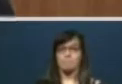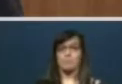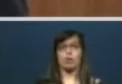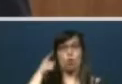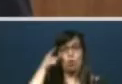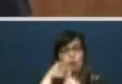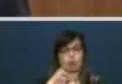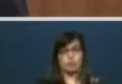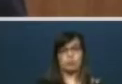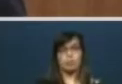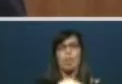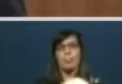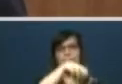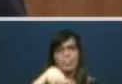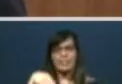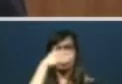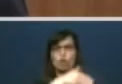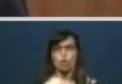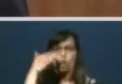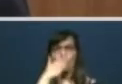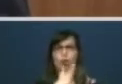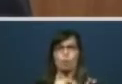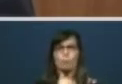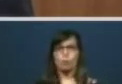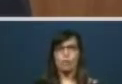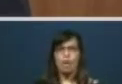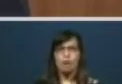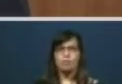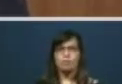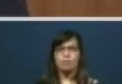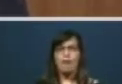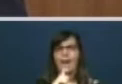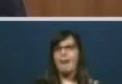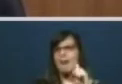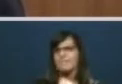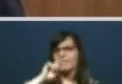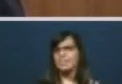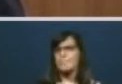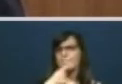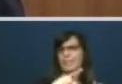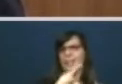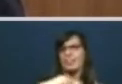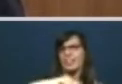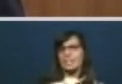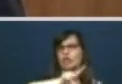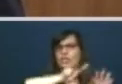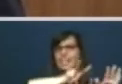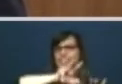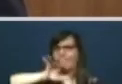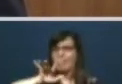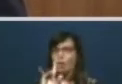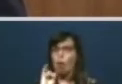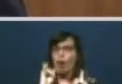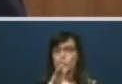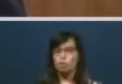los centros escolares de la comunidad han comunicado mil 165 casos de niños que pudieran tener